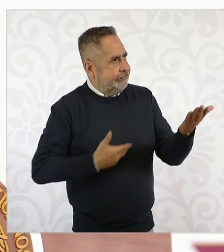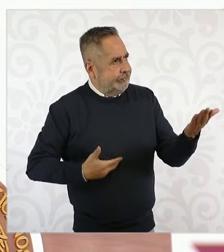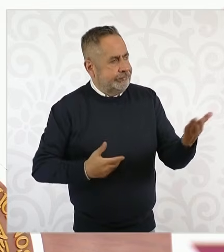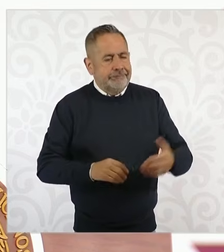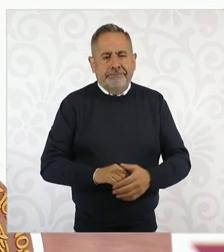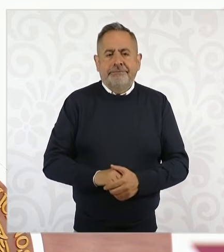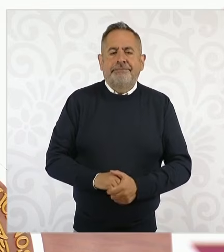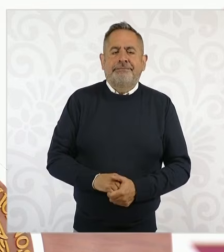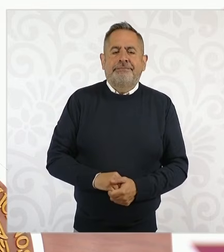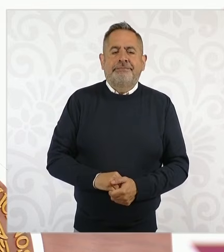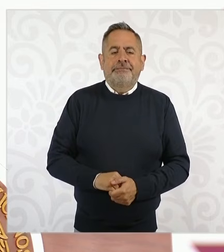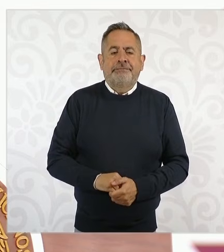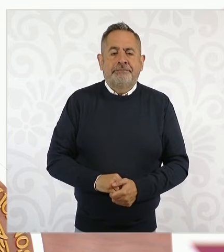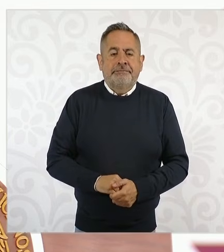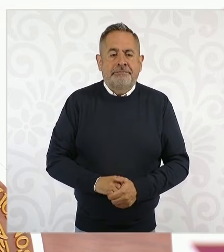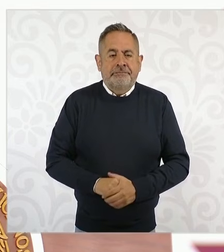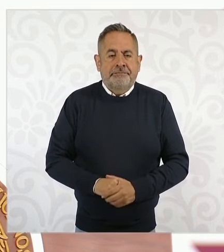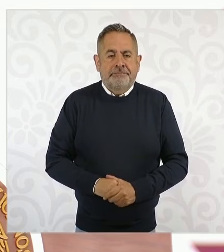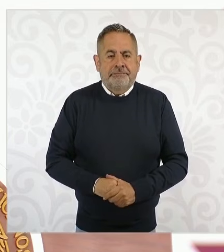Vamos por acá.